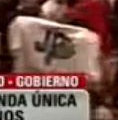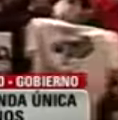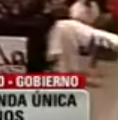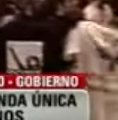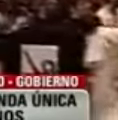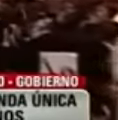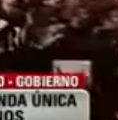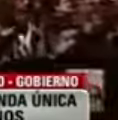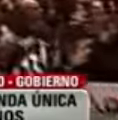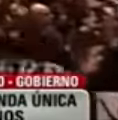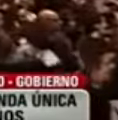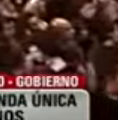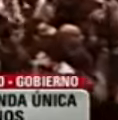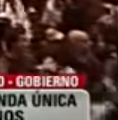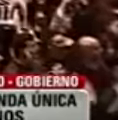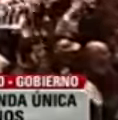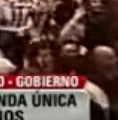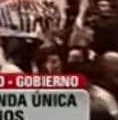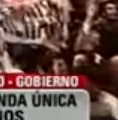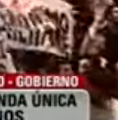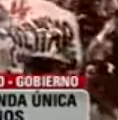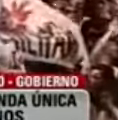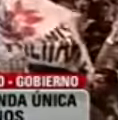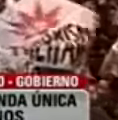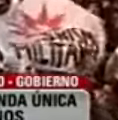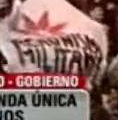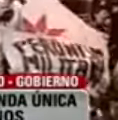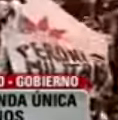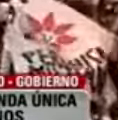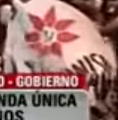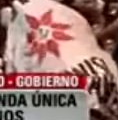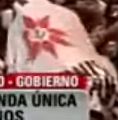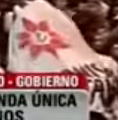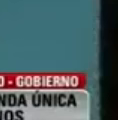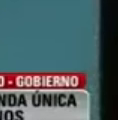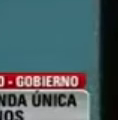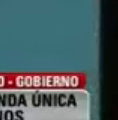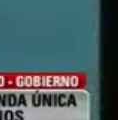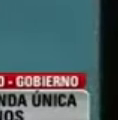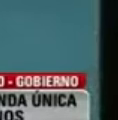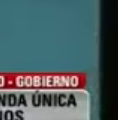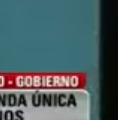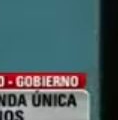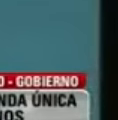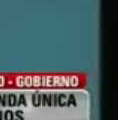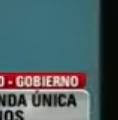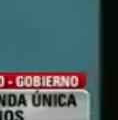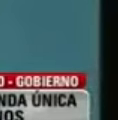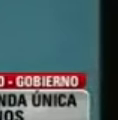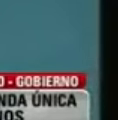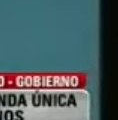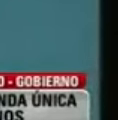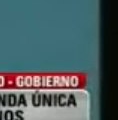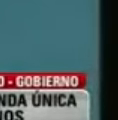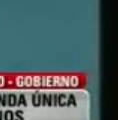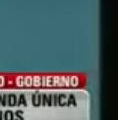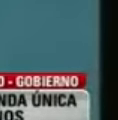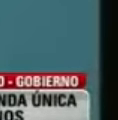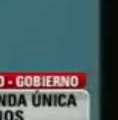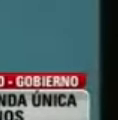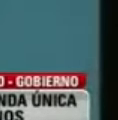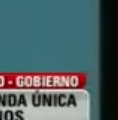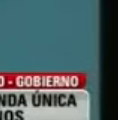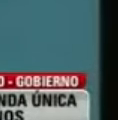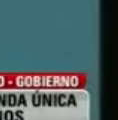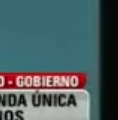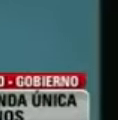Bueno, el programa, como dijo Axel, se llama Programa Crédito Argentino del Bicentenario, Procrear Bicentenario. El nombre fue un aporte creativo